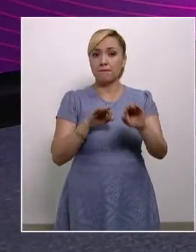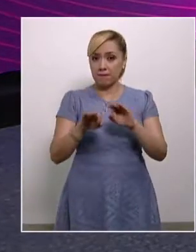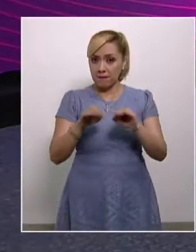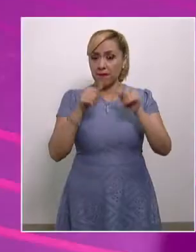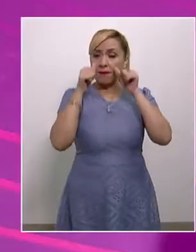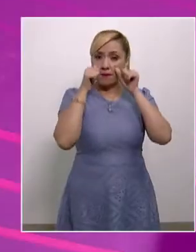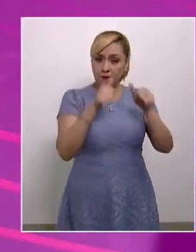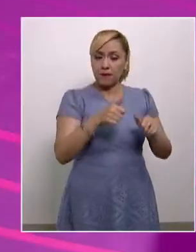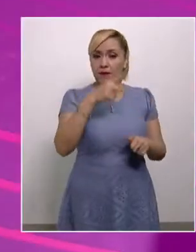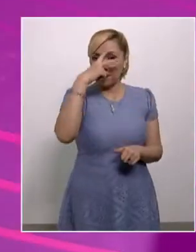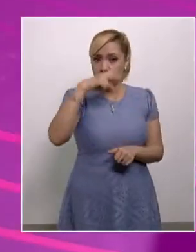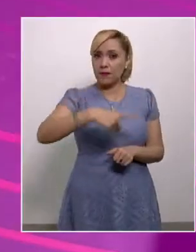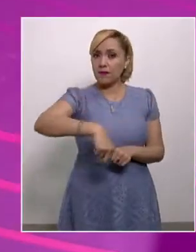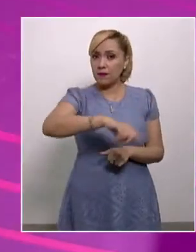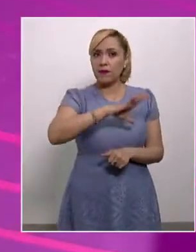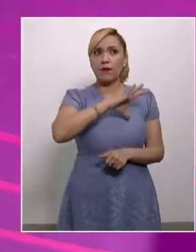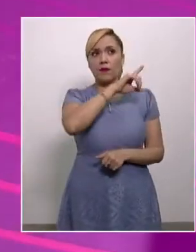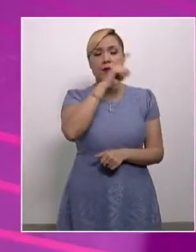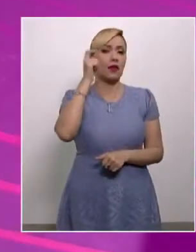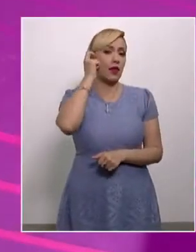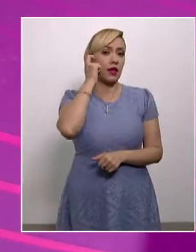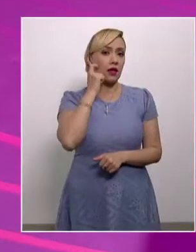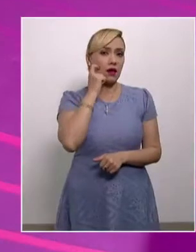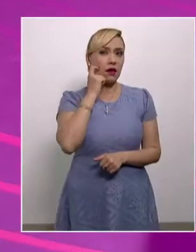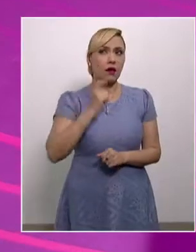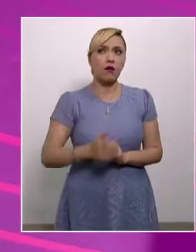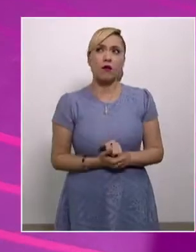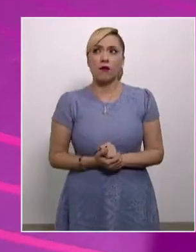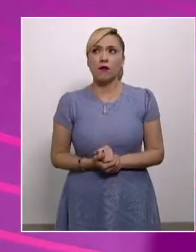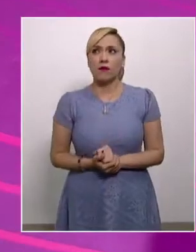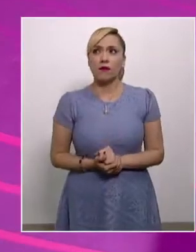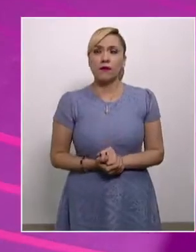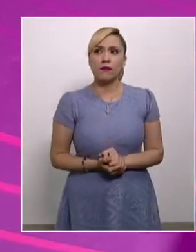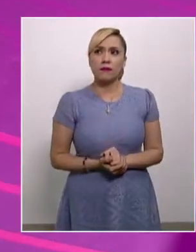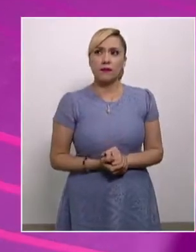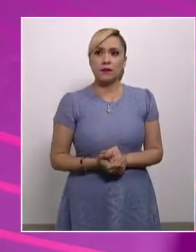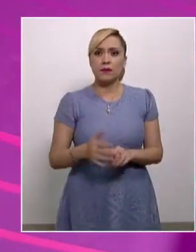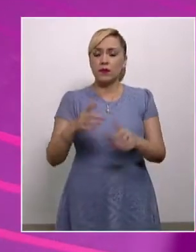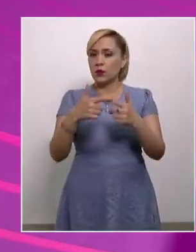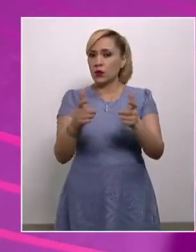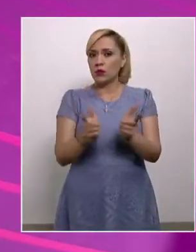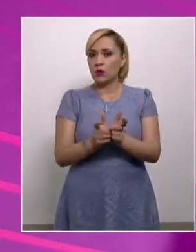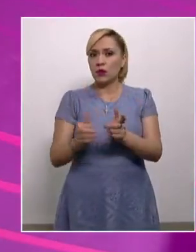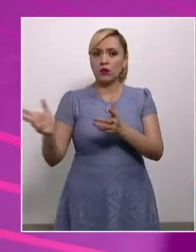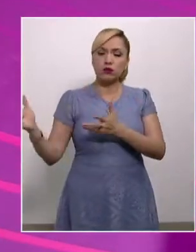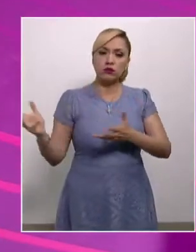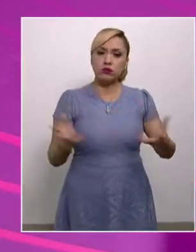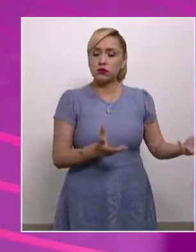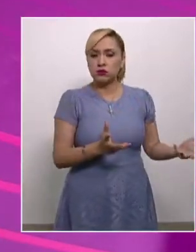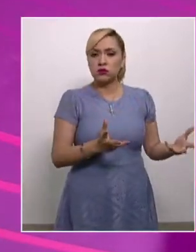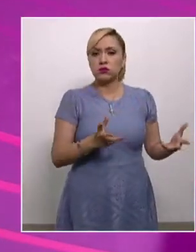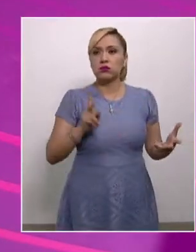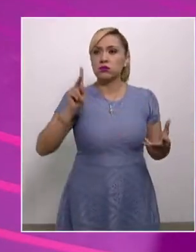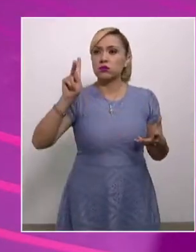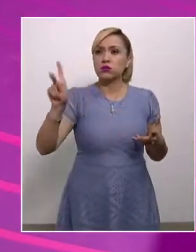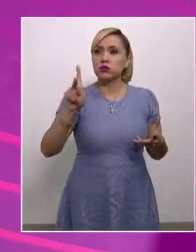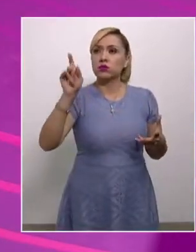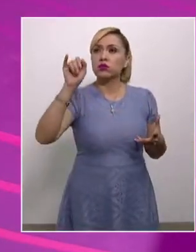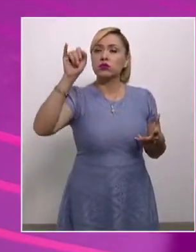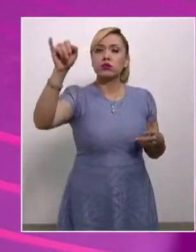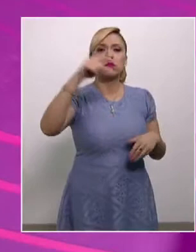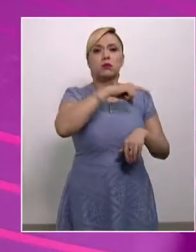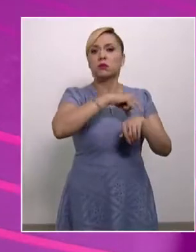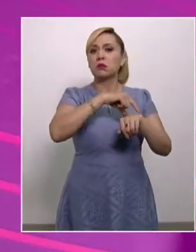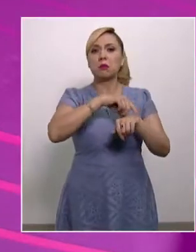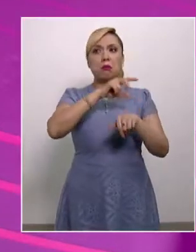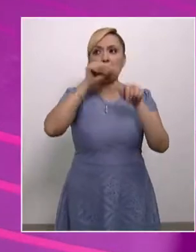población en México, ¿no? Tenemos el proyecto en Guerrero, donde tenemos a caravanas de salud que están atendiendo comunidades donde hace años que la Secretaría de Salud no